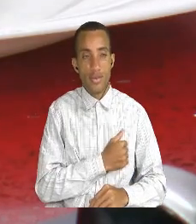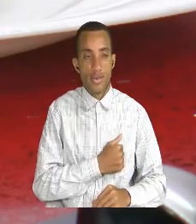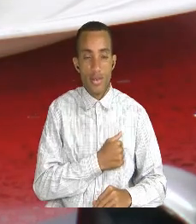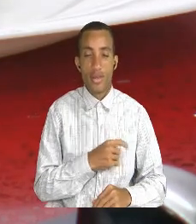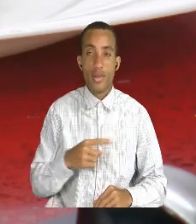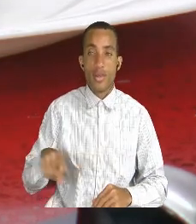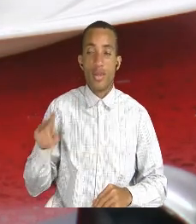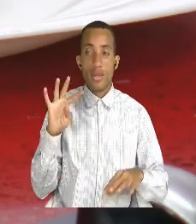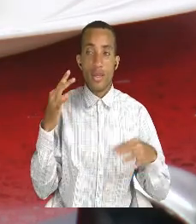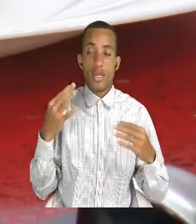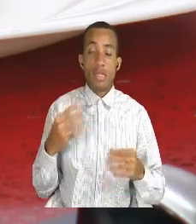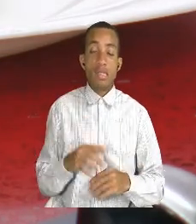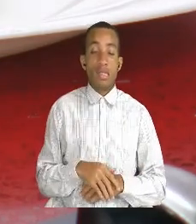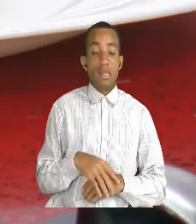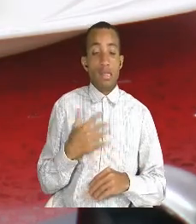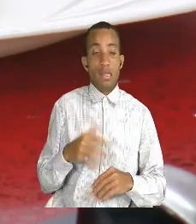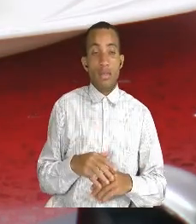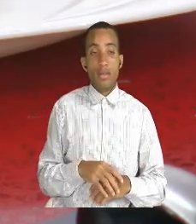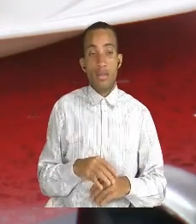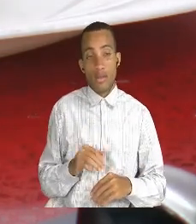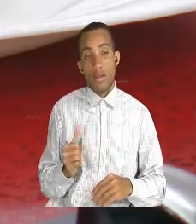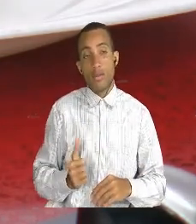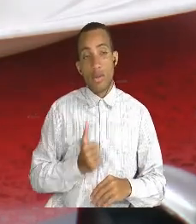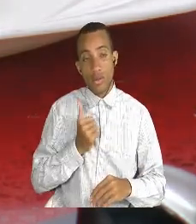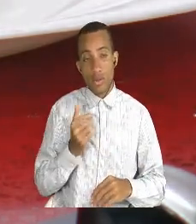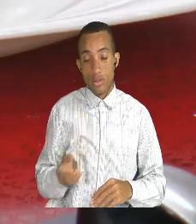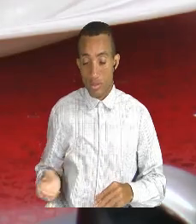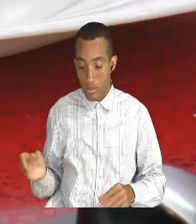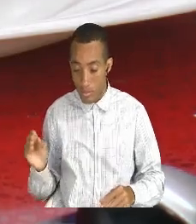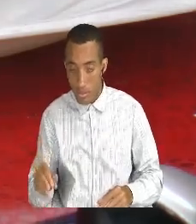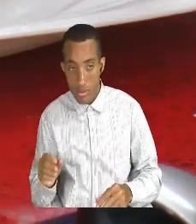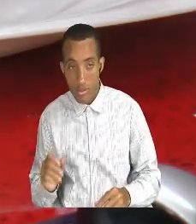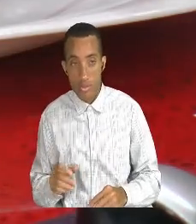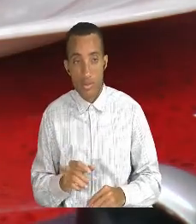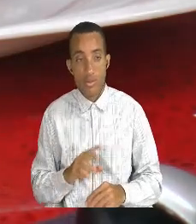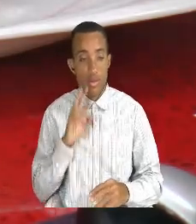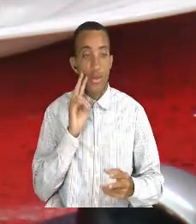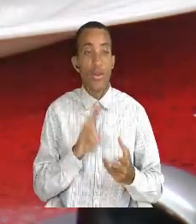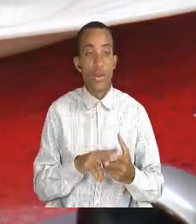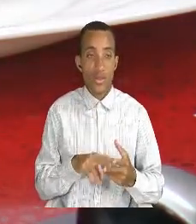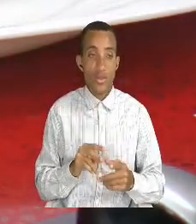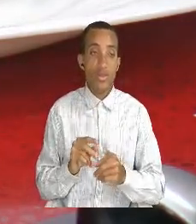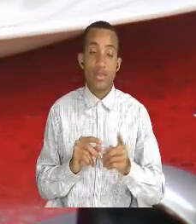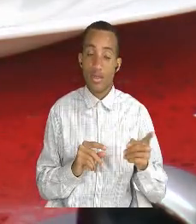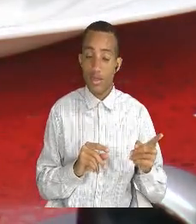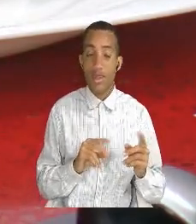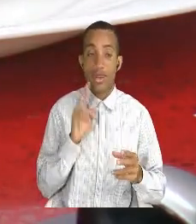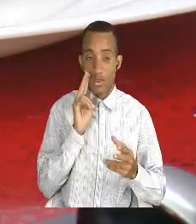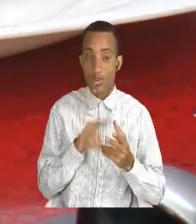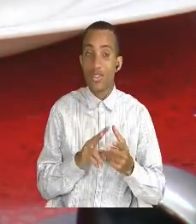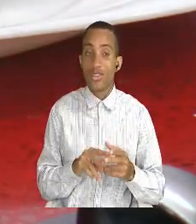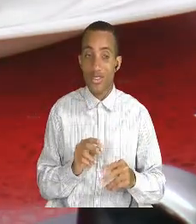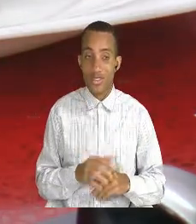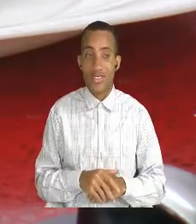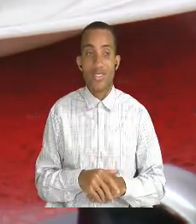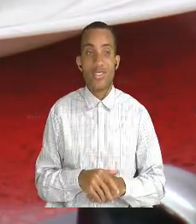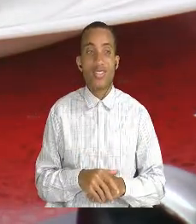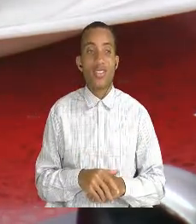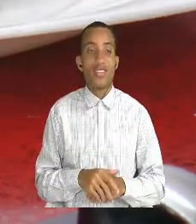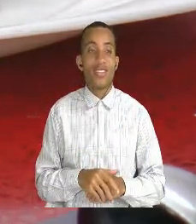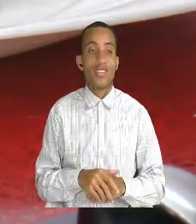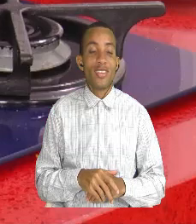los televidentes. Yo también empiezo a aprovechar porque me conozco a mi gente. Entonces, caramba.